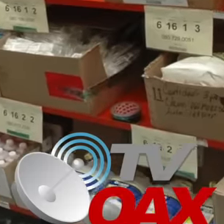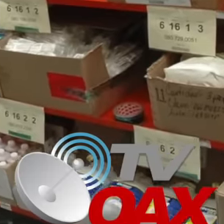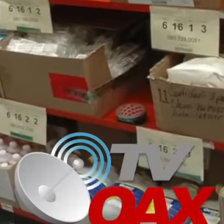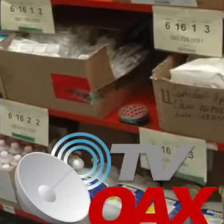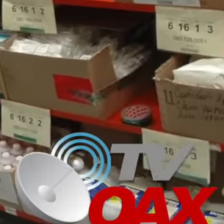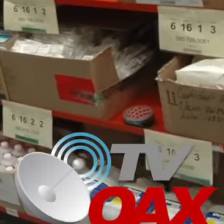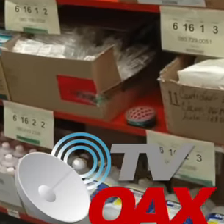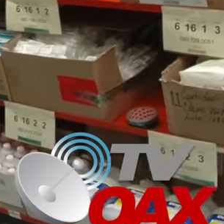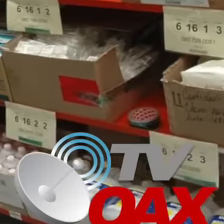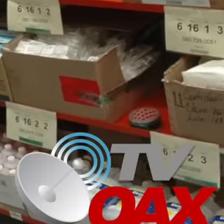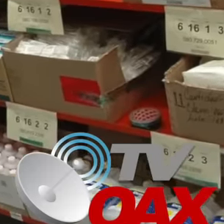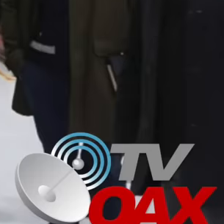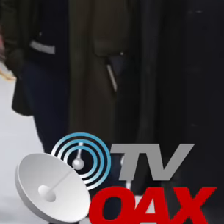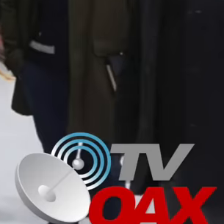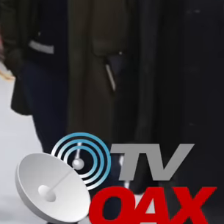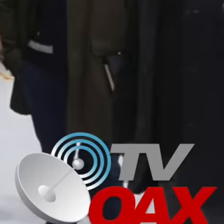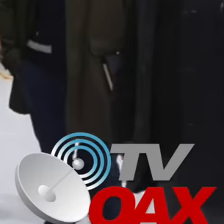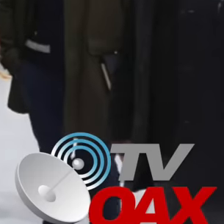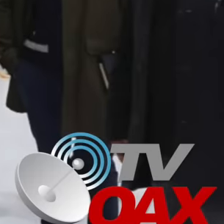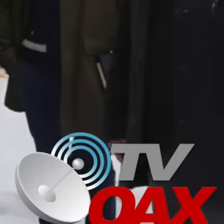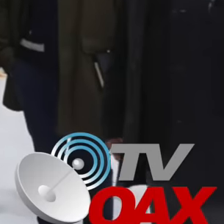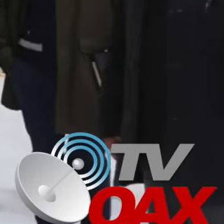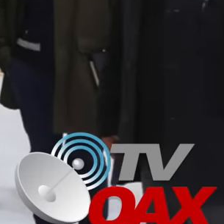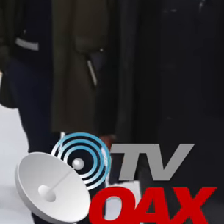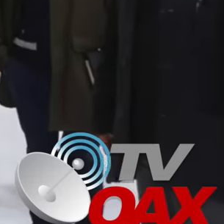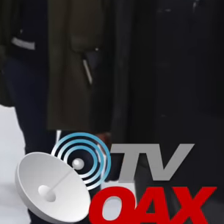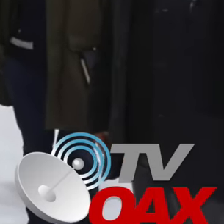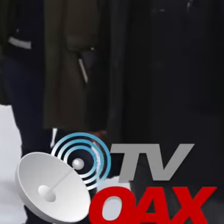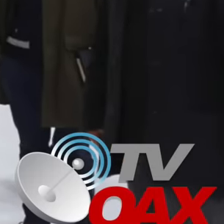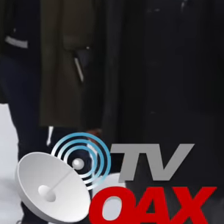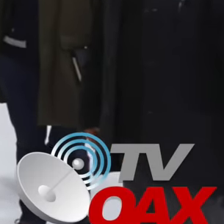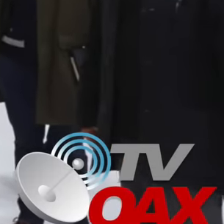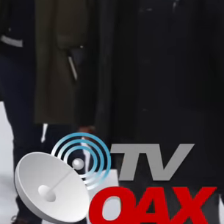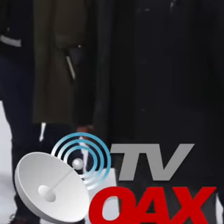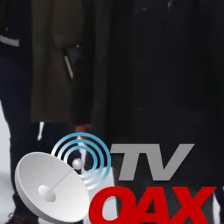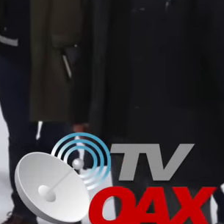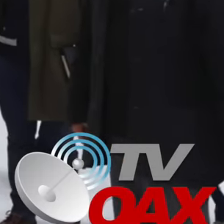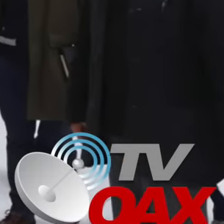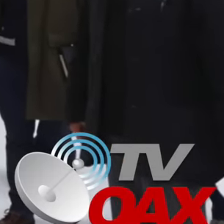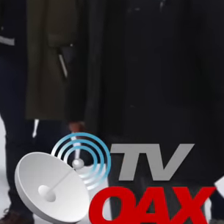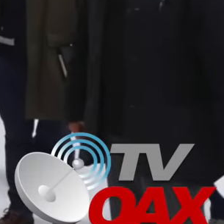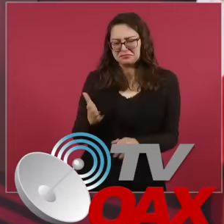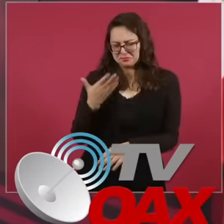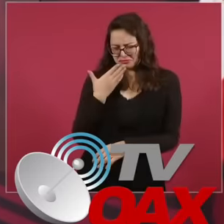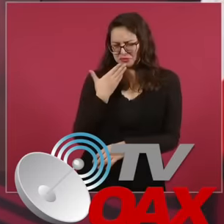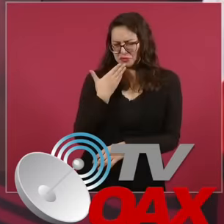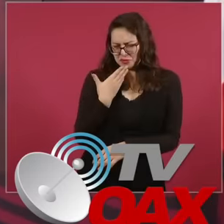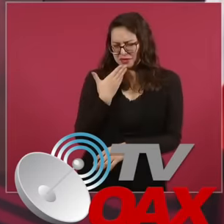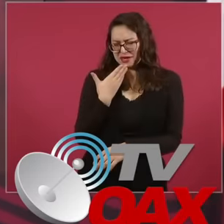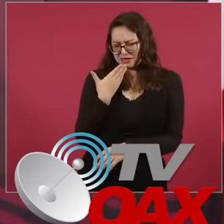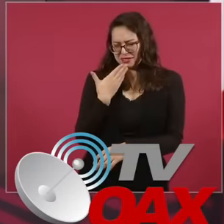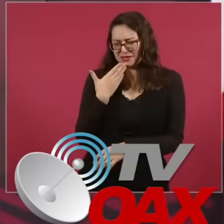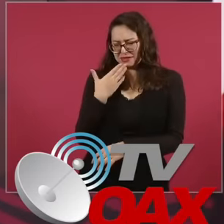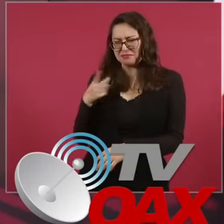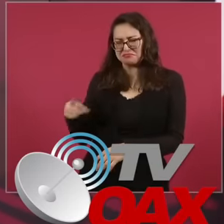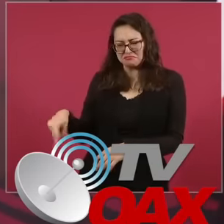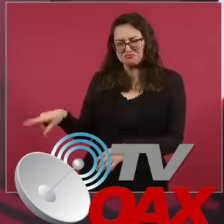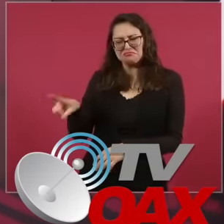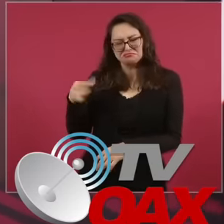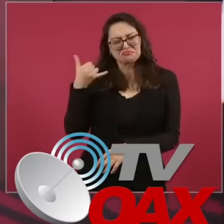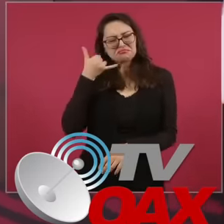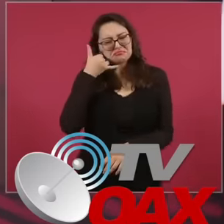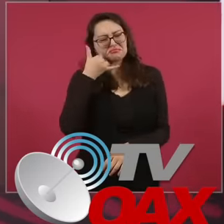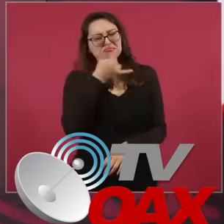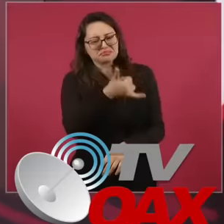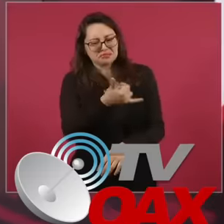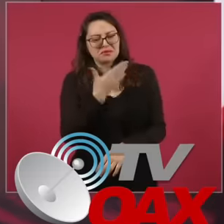esta. Adelantó que esta semana los responsables del abasto de medicinas acudirán a la conferencia mañanera